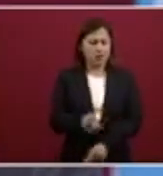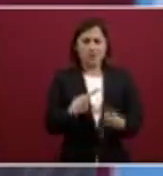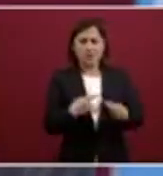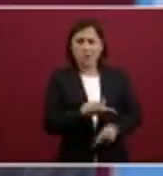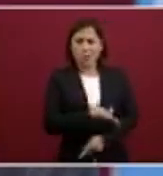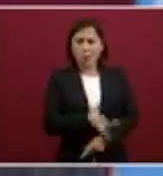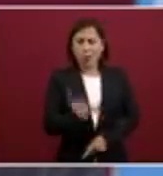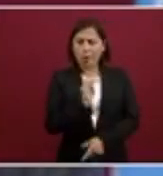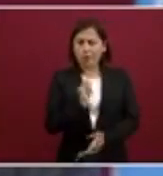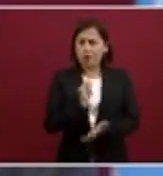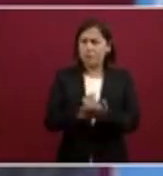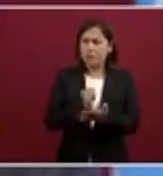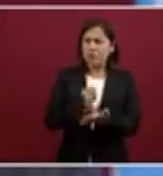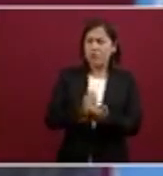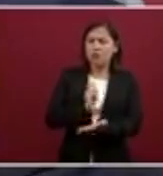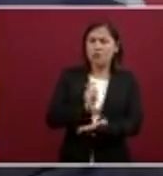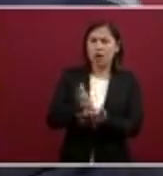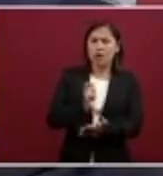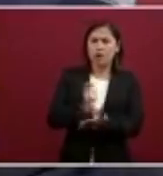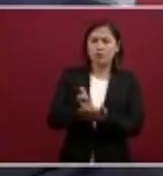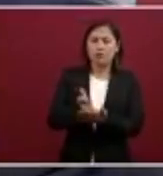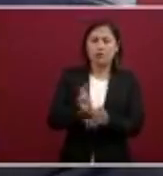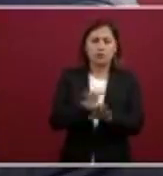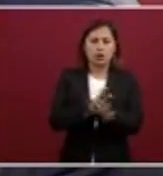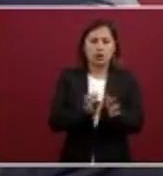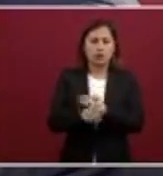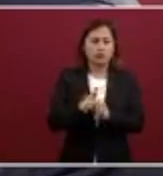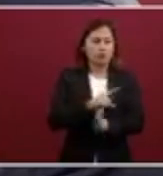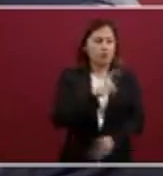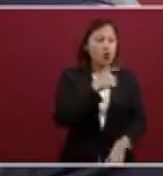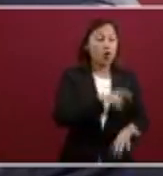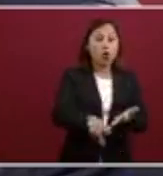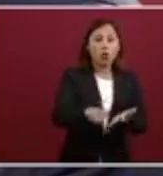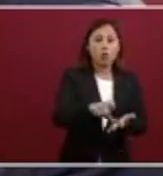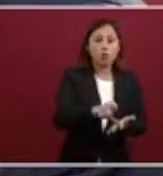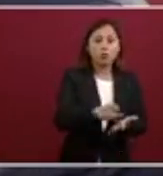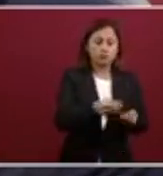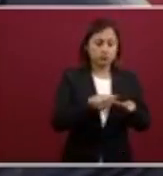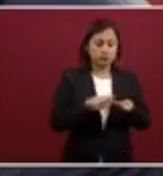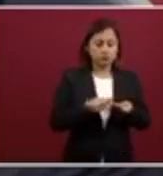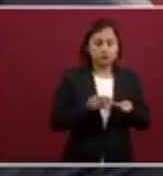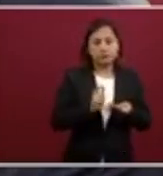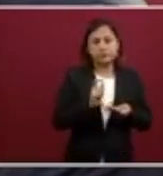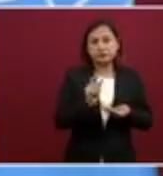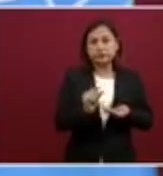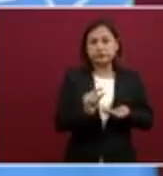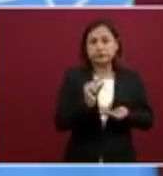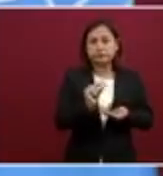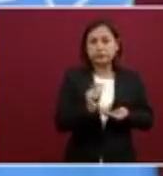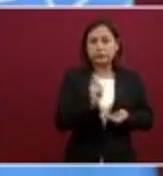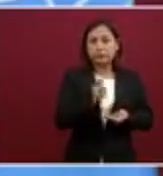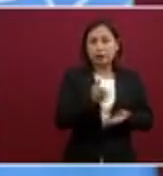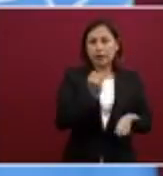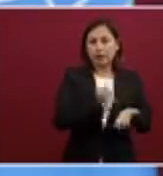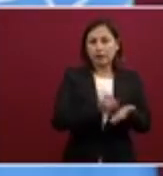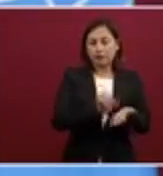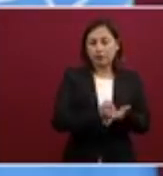porque cuando se compra una mercancía, ahí va un impuesto, y los de arriba, los de mero